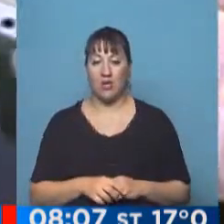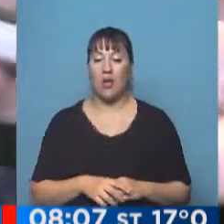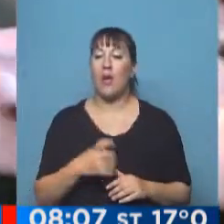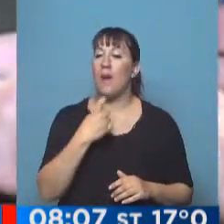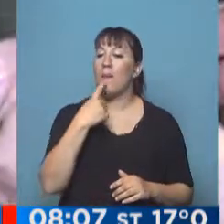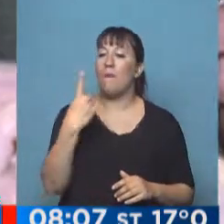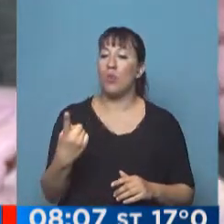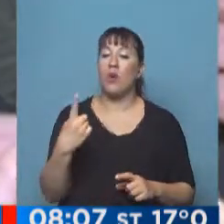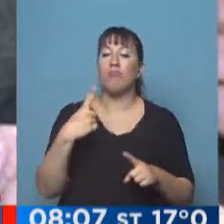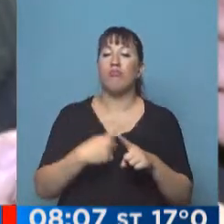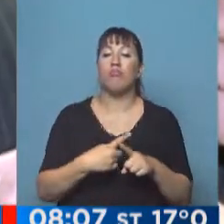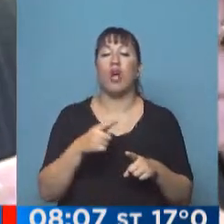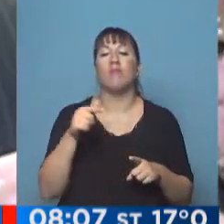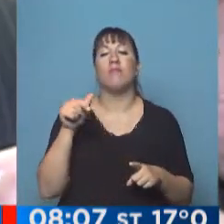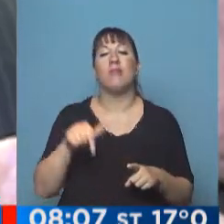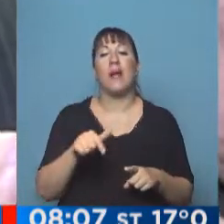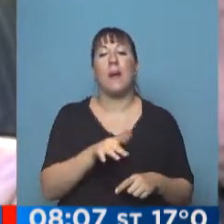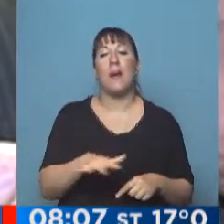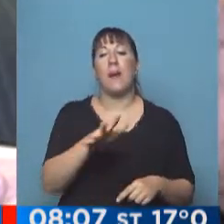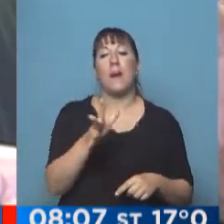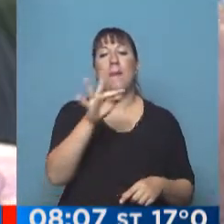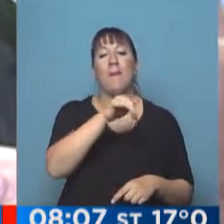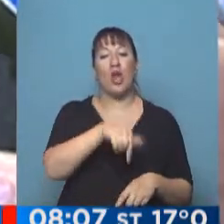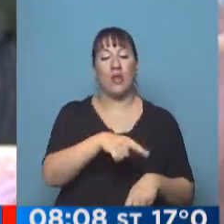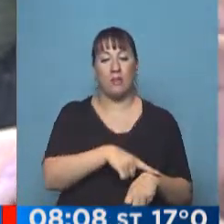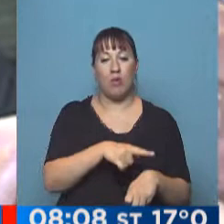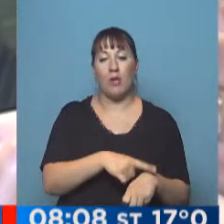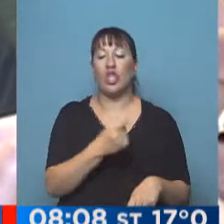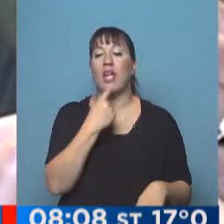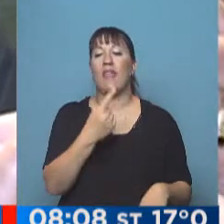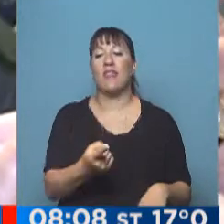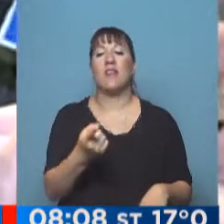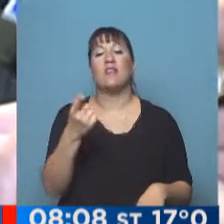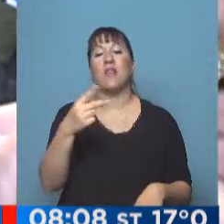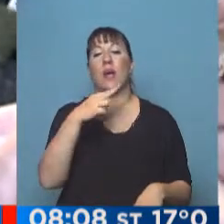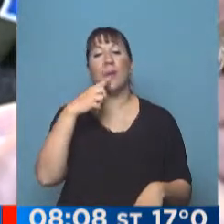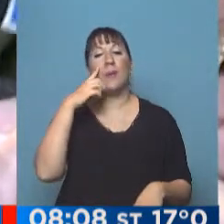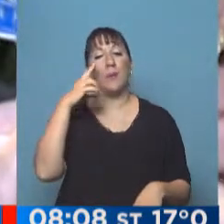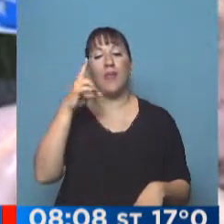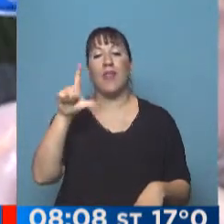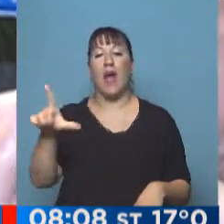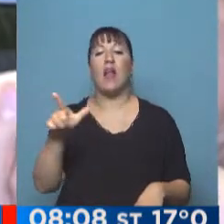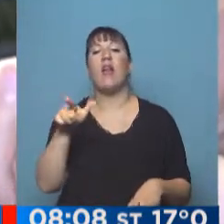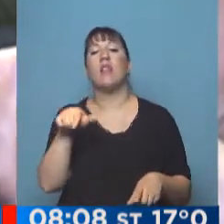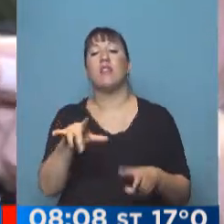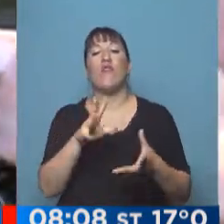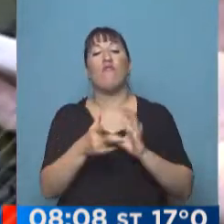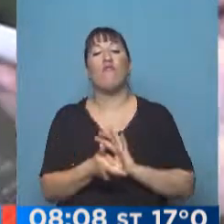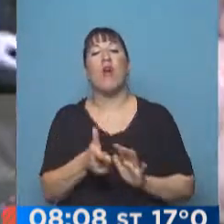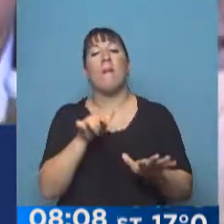justamente por lo que está sucediendo en merlo en este momento y lo que dice maría eugenia vidal que esto es un síntoma de fin de ciclo que piensa al